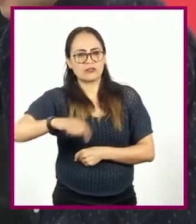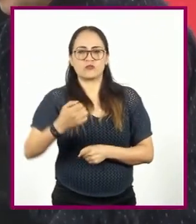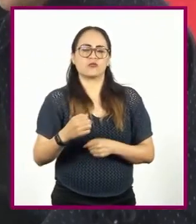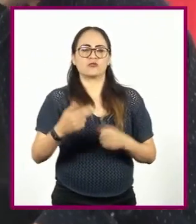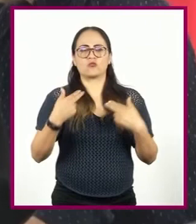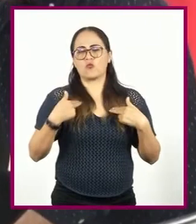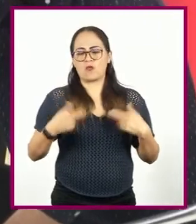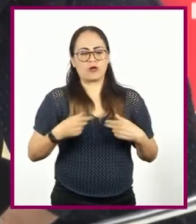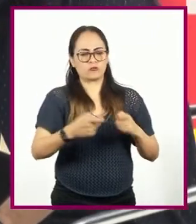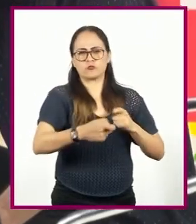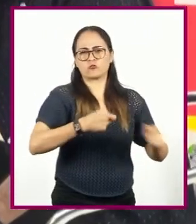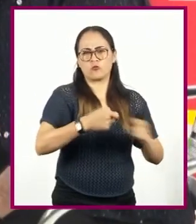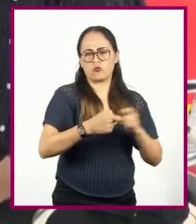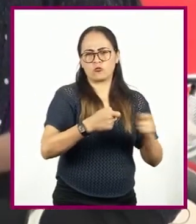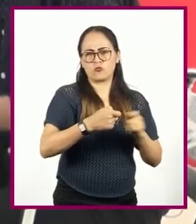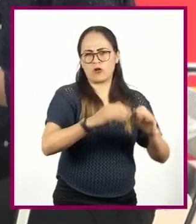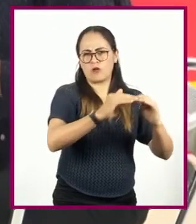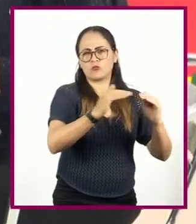México?